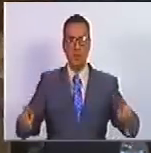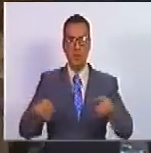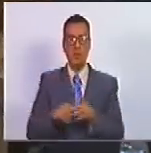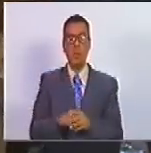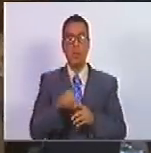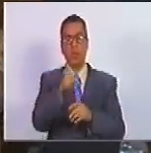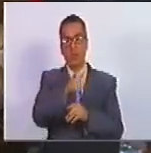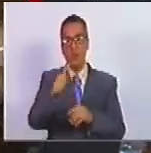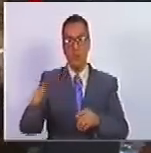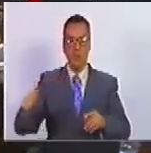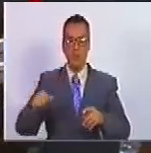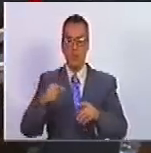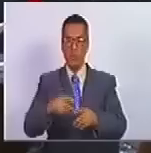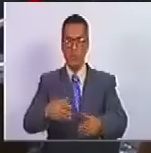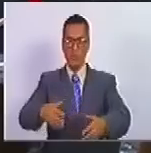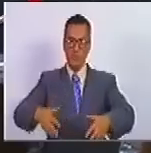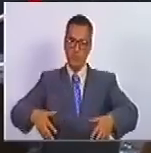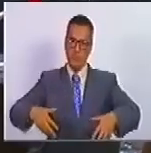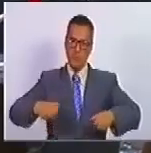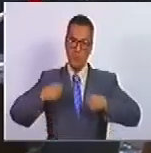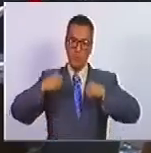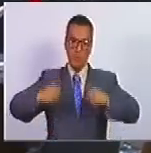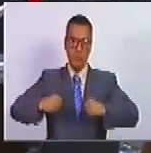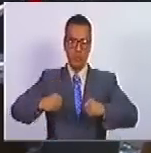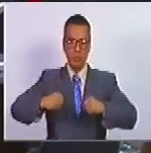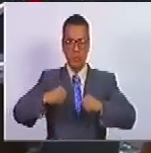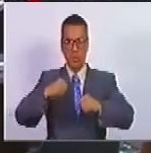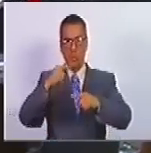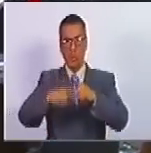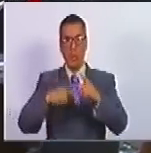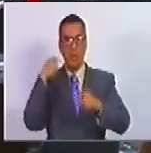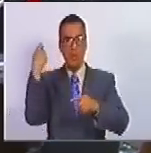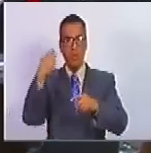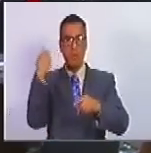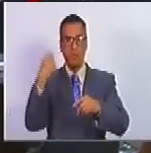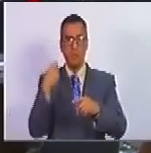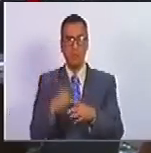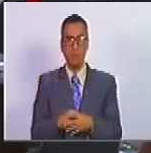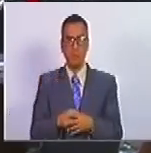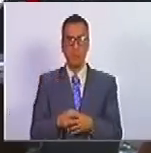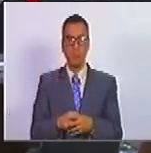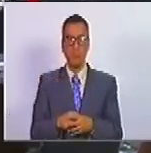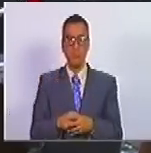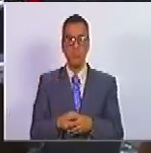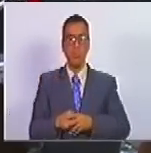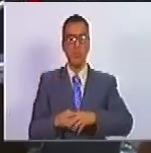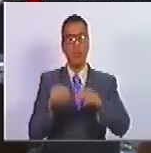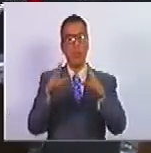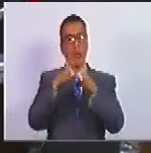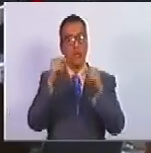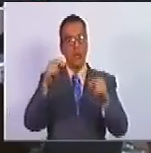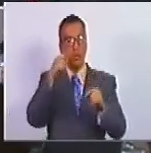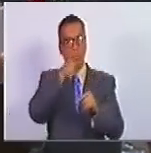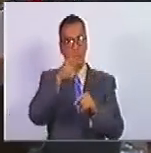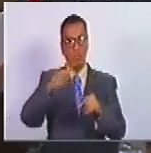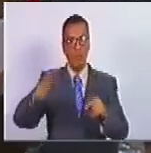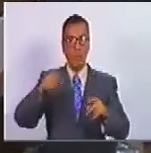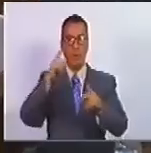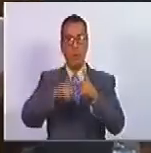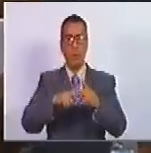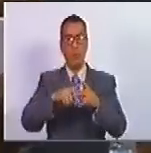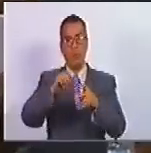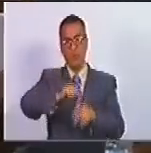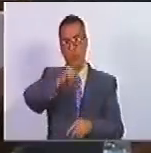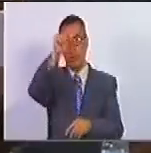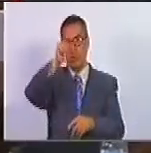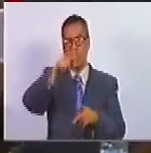por parte de los bravos y centauros y guerreros de Apure y de todo el pueblo, pues ubicado en el sur y en